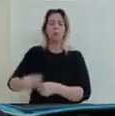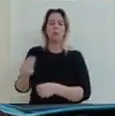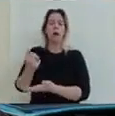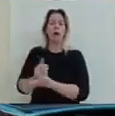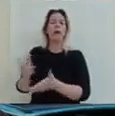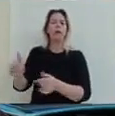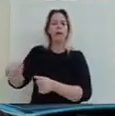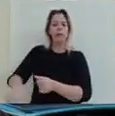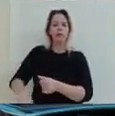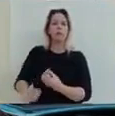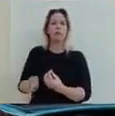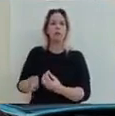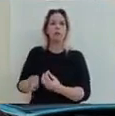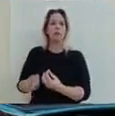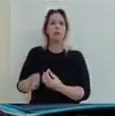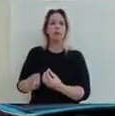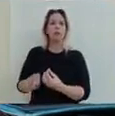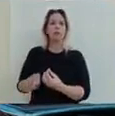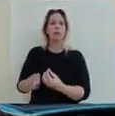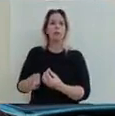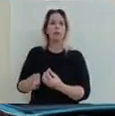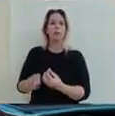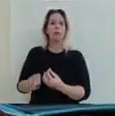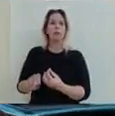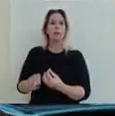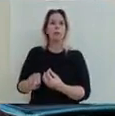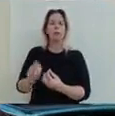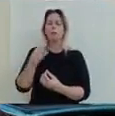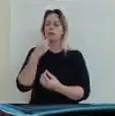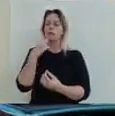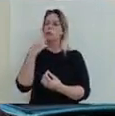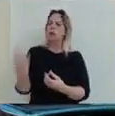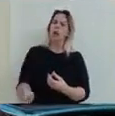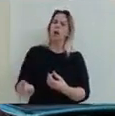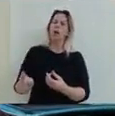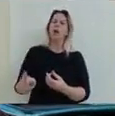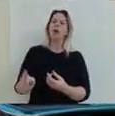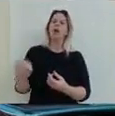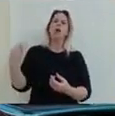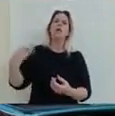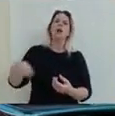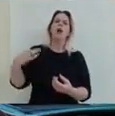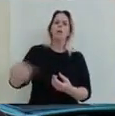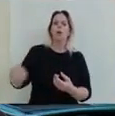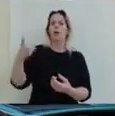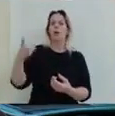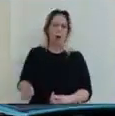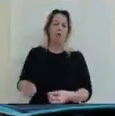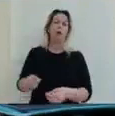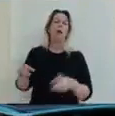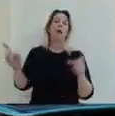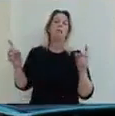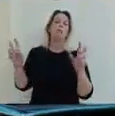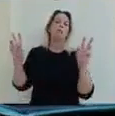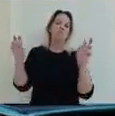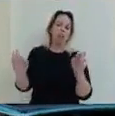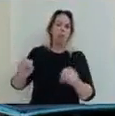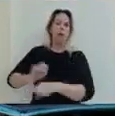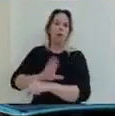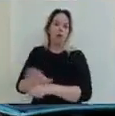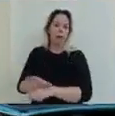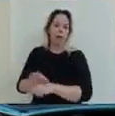Por supuesto que hacen mención a estos fondos, la población sabe que el municipio va a recibir esto, específicamente en qué